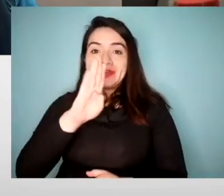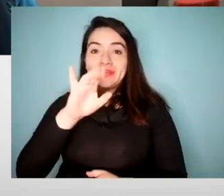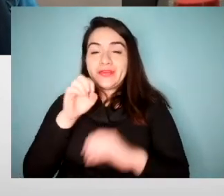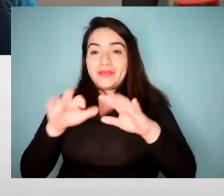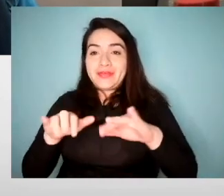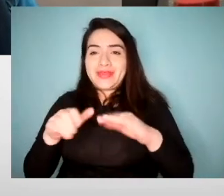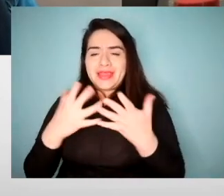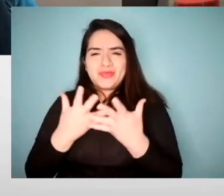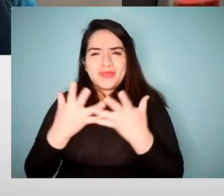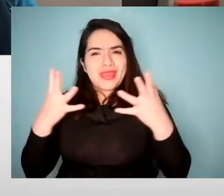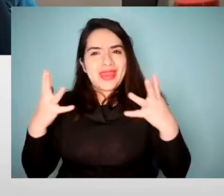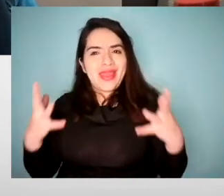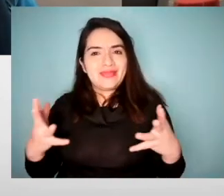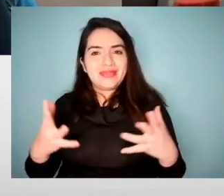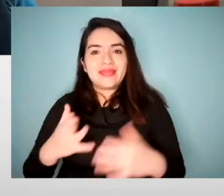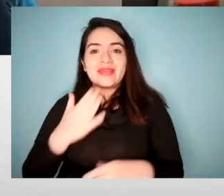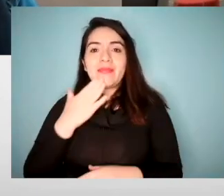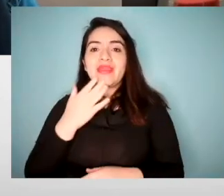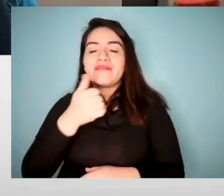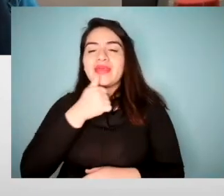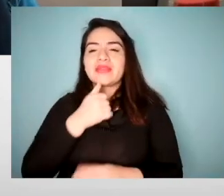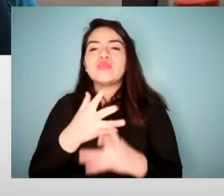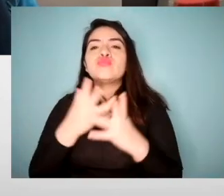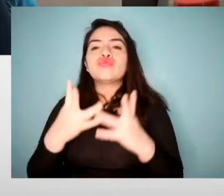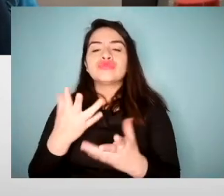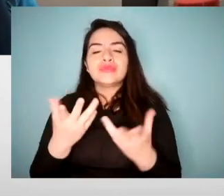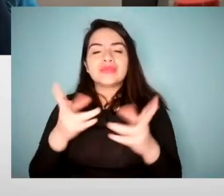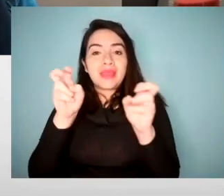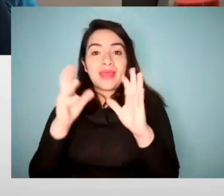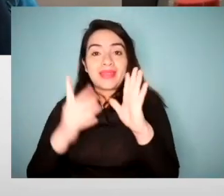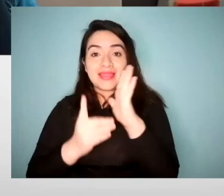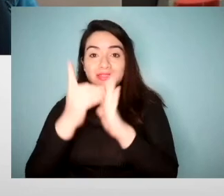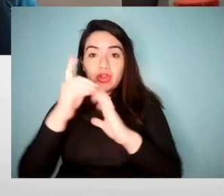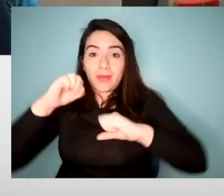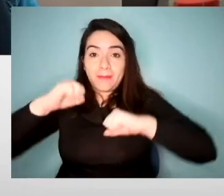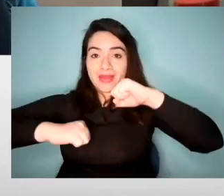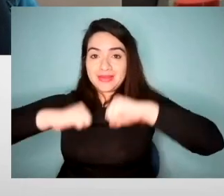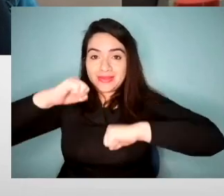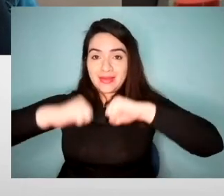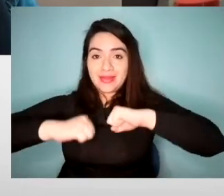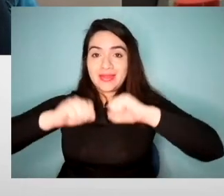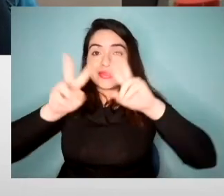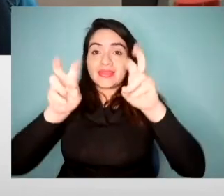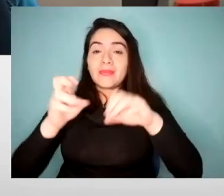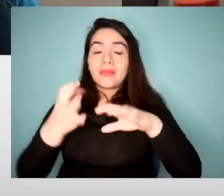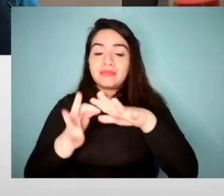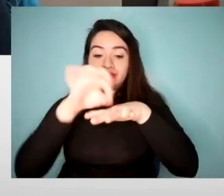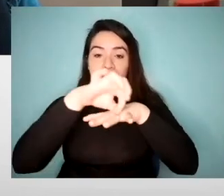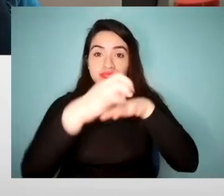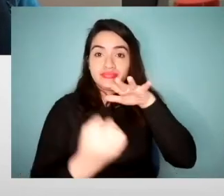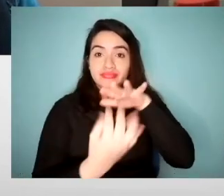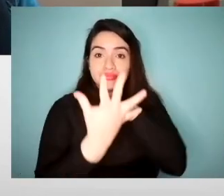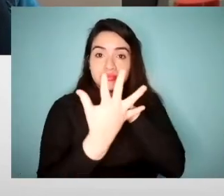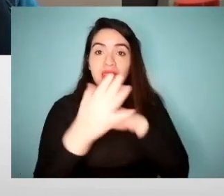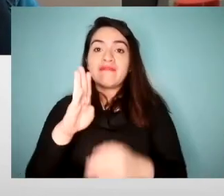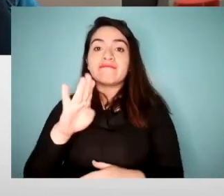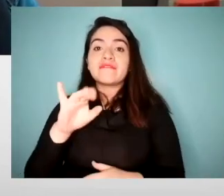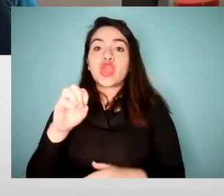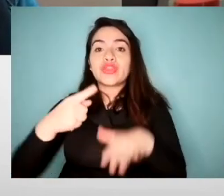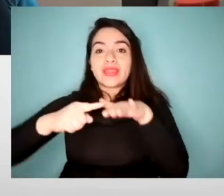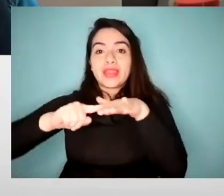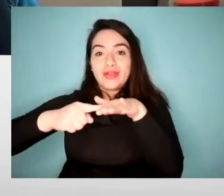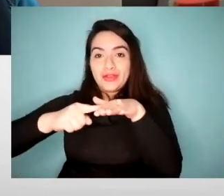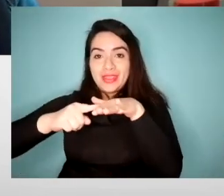también que tenemos mucho que decir en el desarrollo de empresas, ya sea en el área de agronomía, de biotecnología. En el